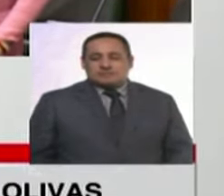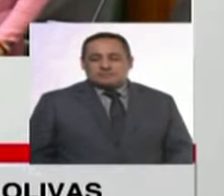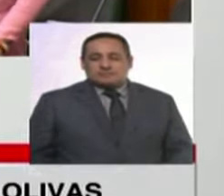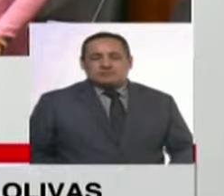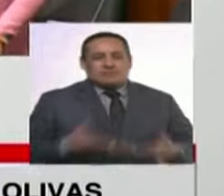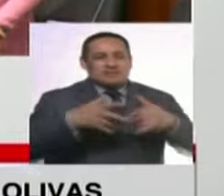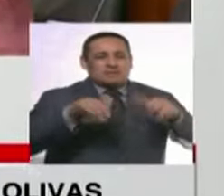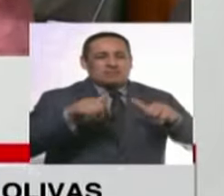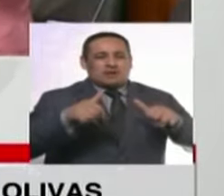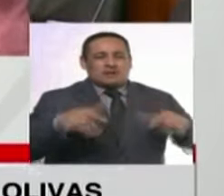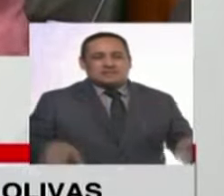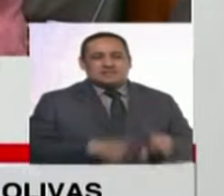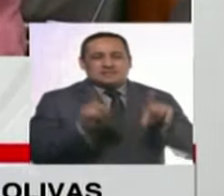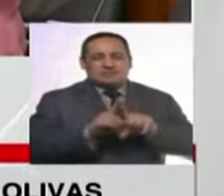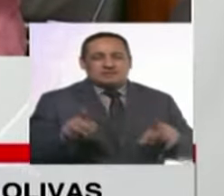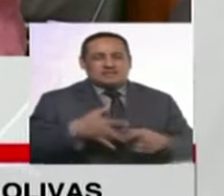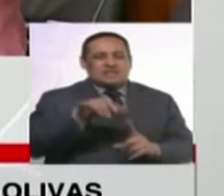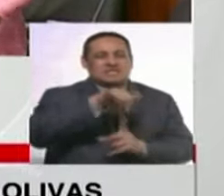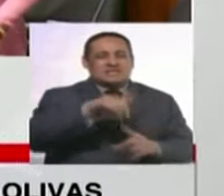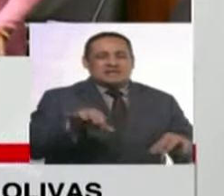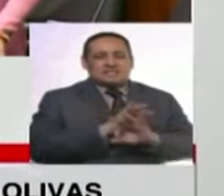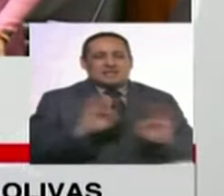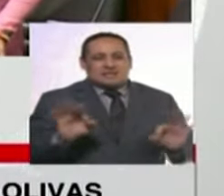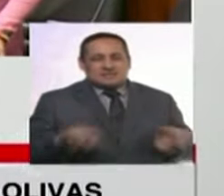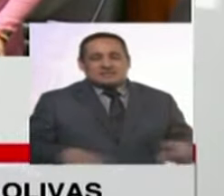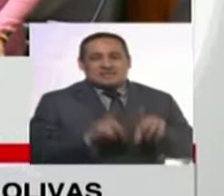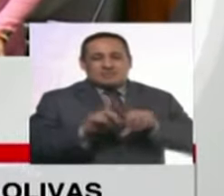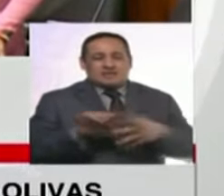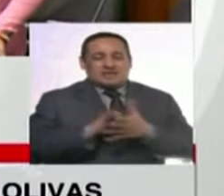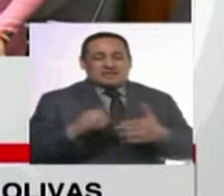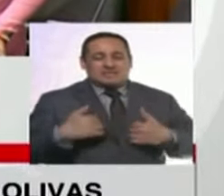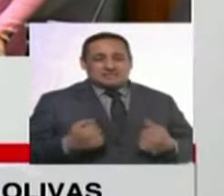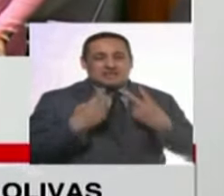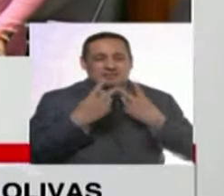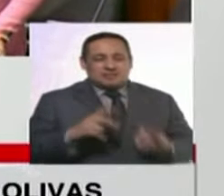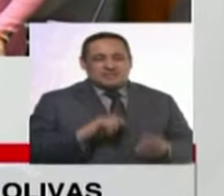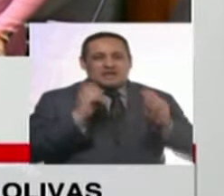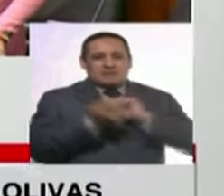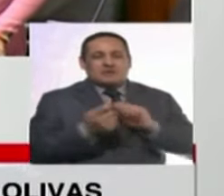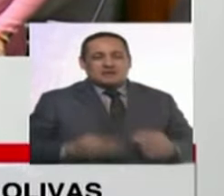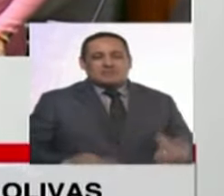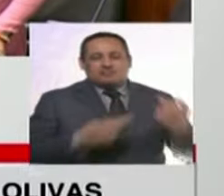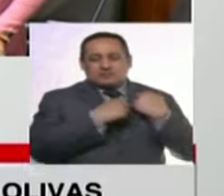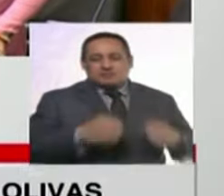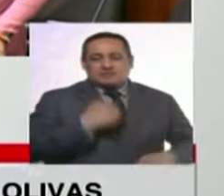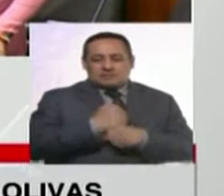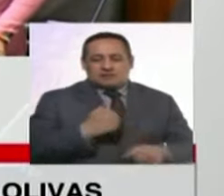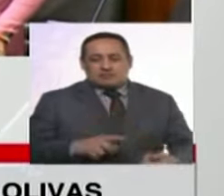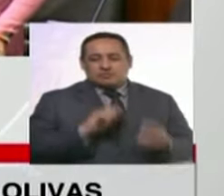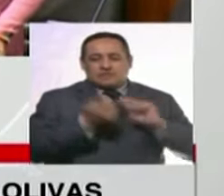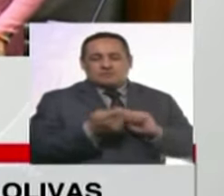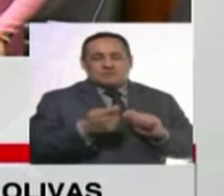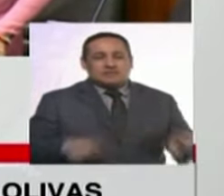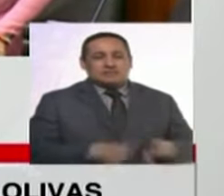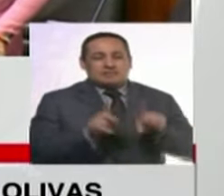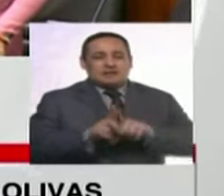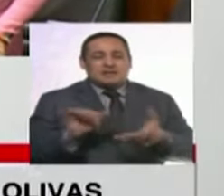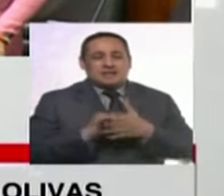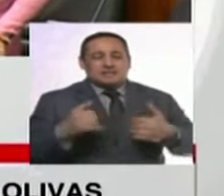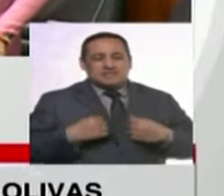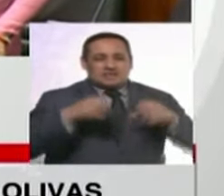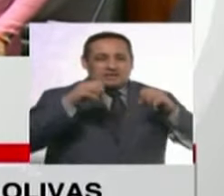manipular ni ser títere de nadie Y si tiene que cambiar funcionarios las cambie Y